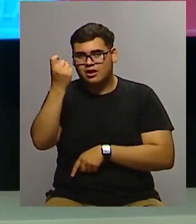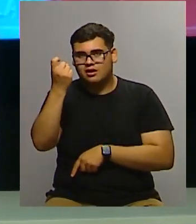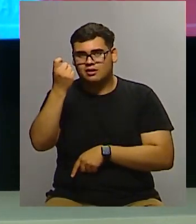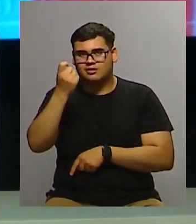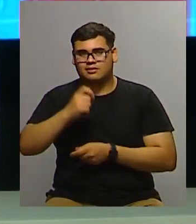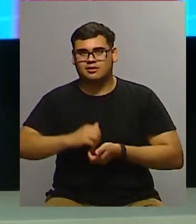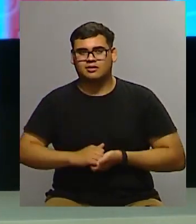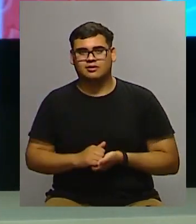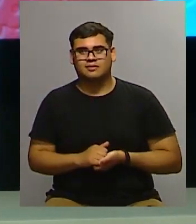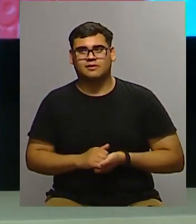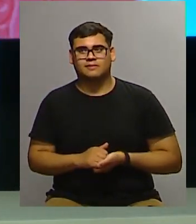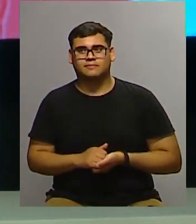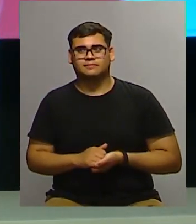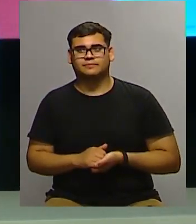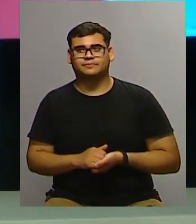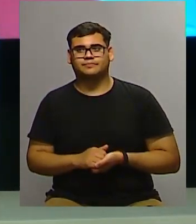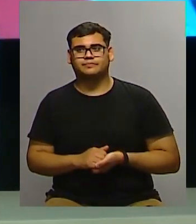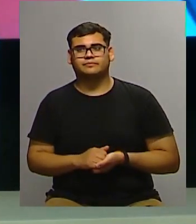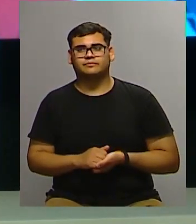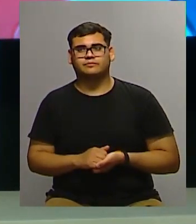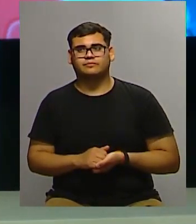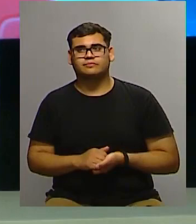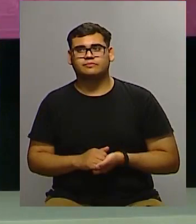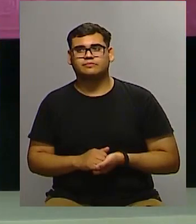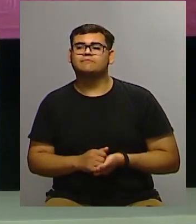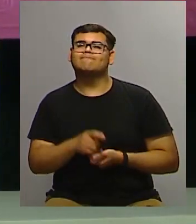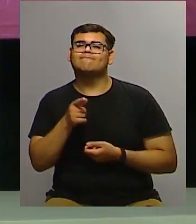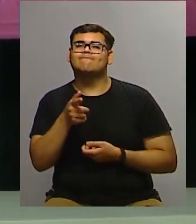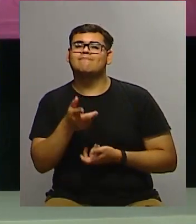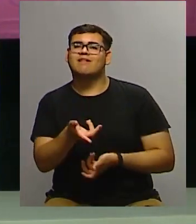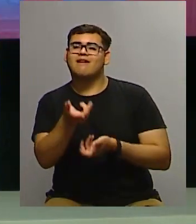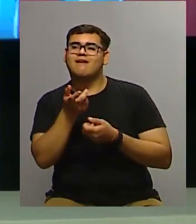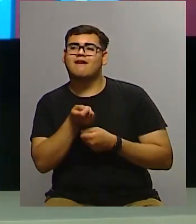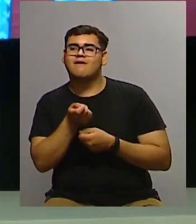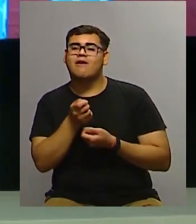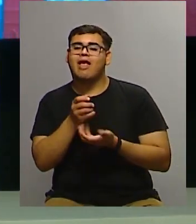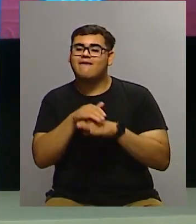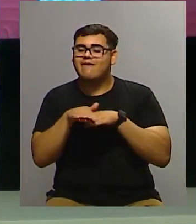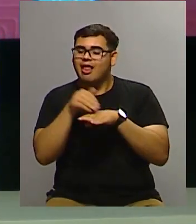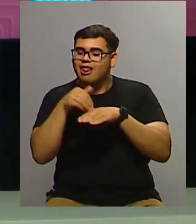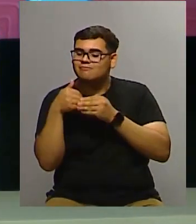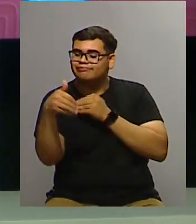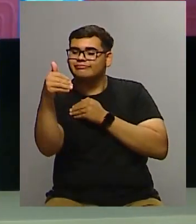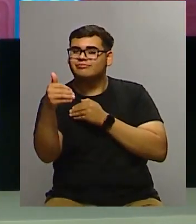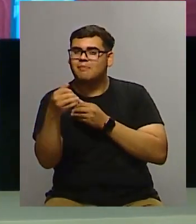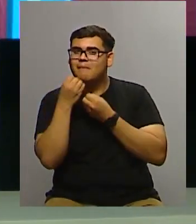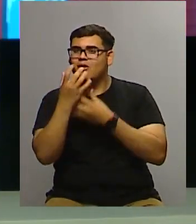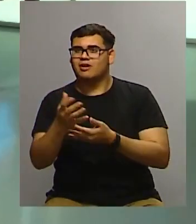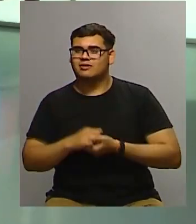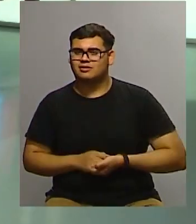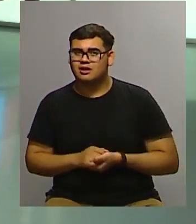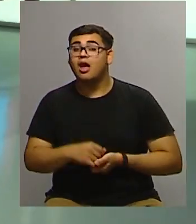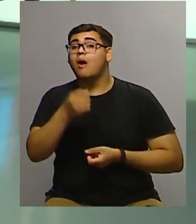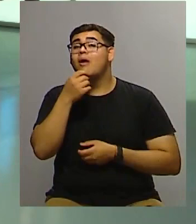Y en esto creo que hace a la base de también el desarrollo. Hay 2 teorías, ¿no? Que cuando vos movilizás